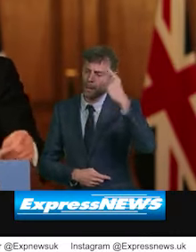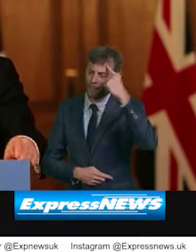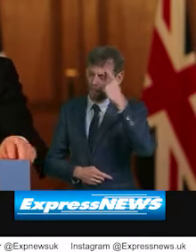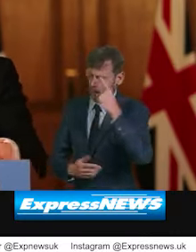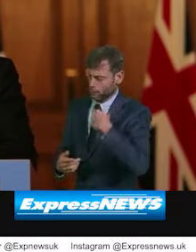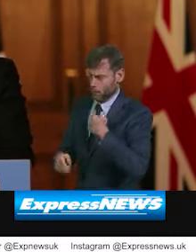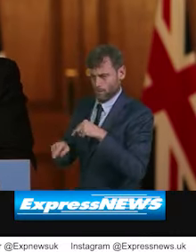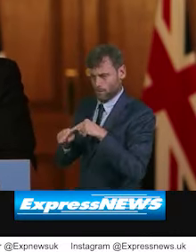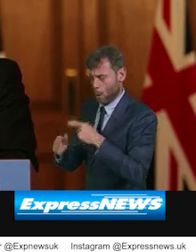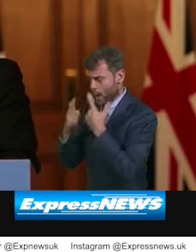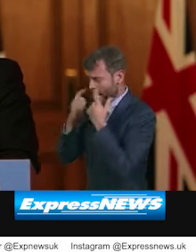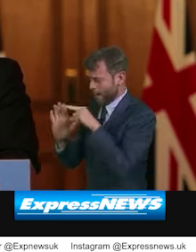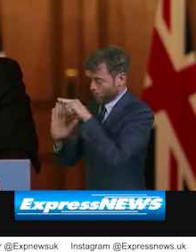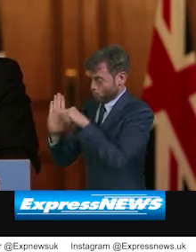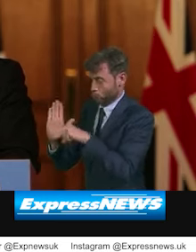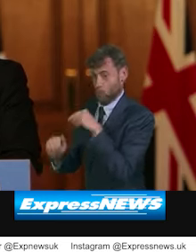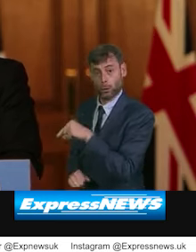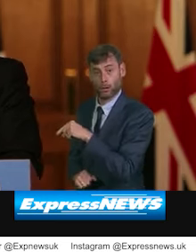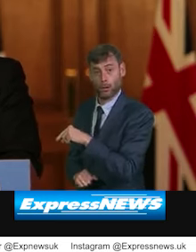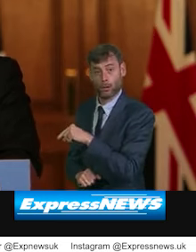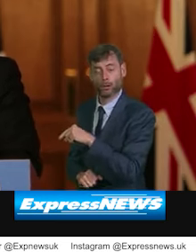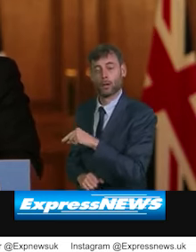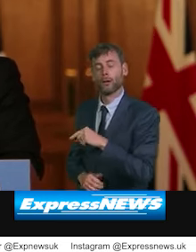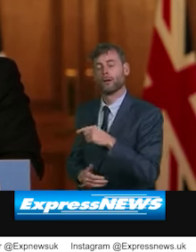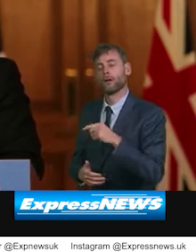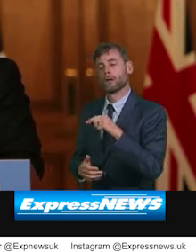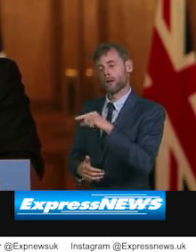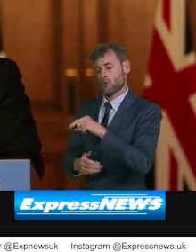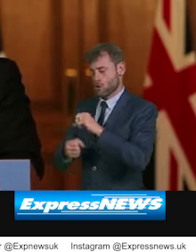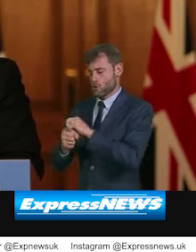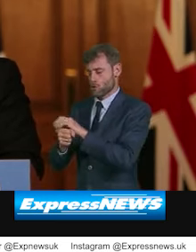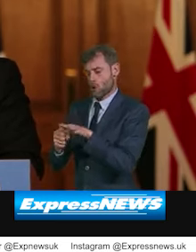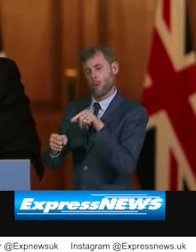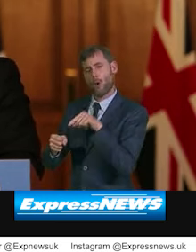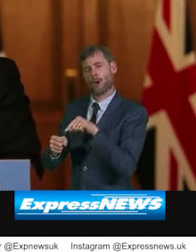La R es aproximadamente la mitad de su tasa natural.